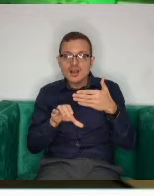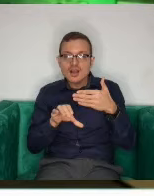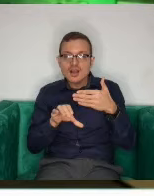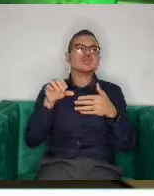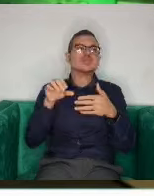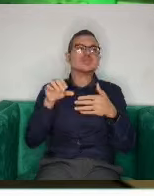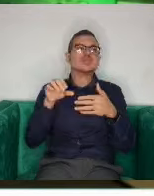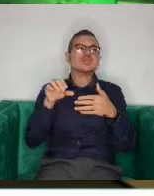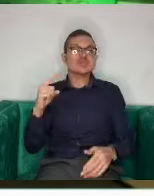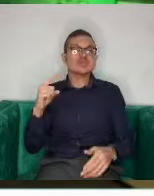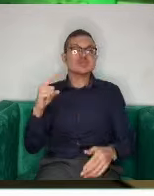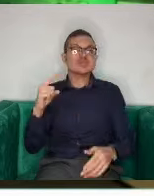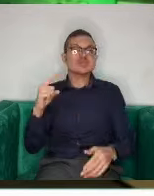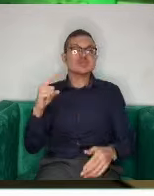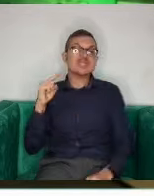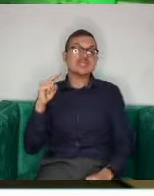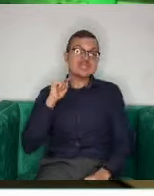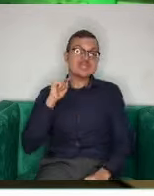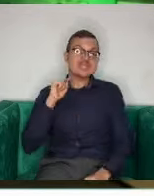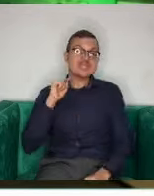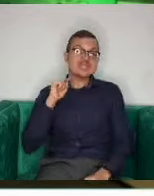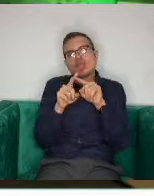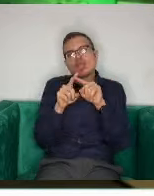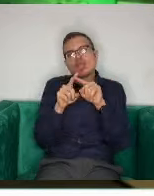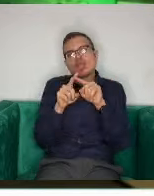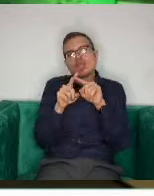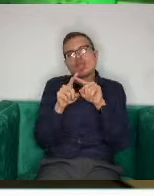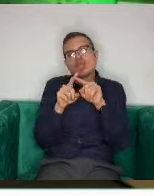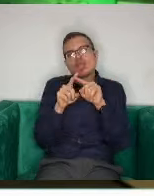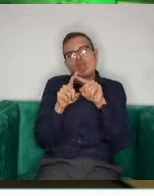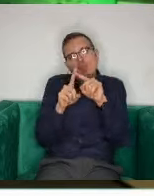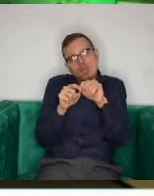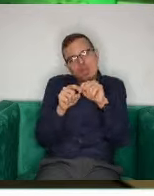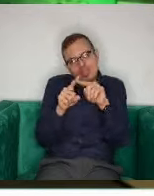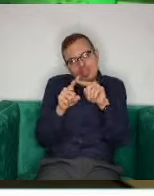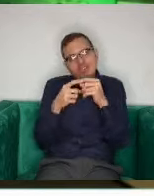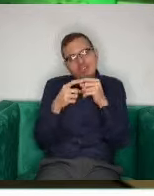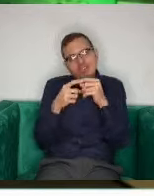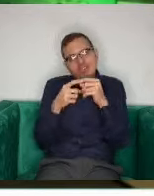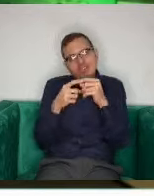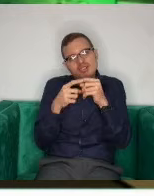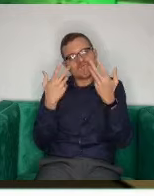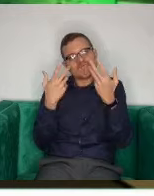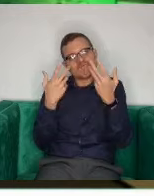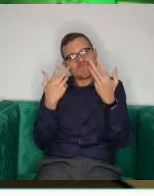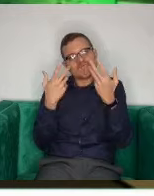mucha carne roja tampoco. Y depende de los medicamentos también.